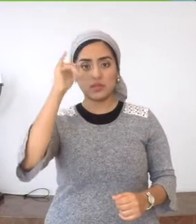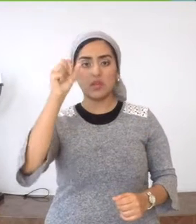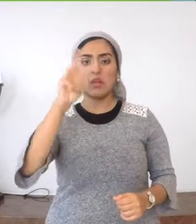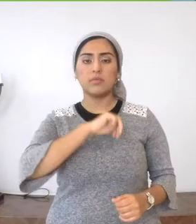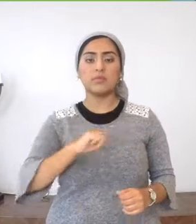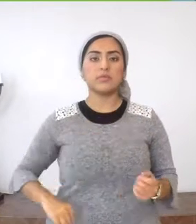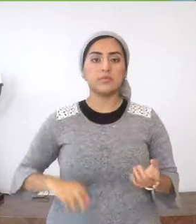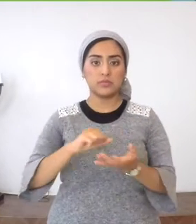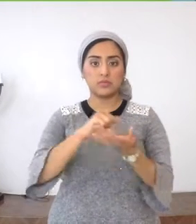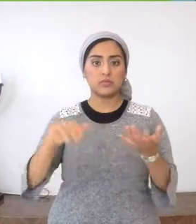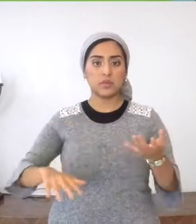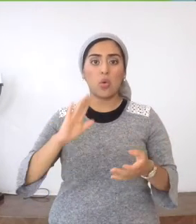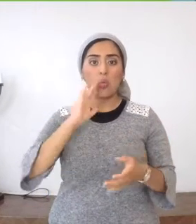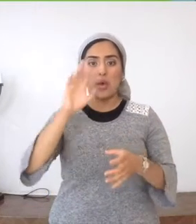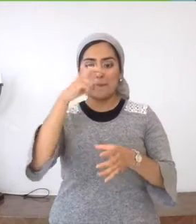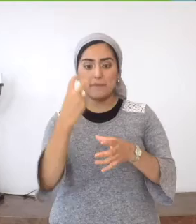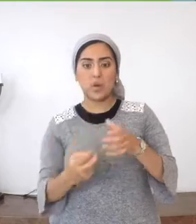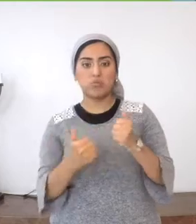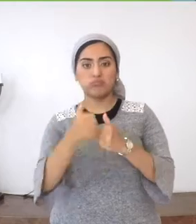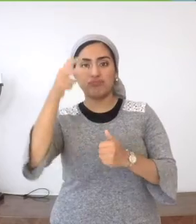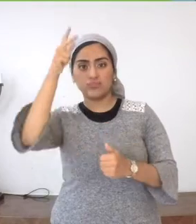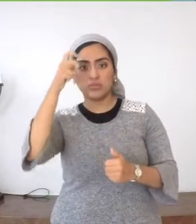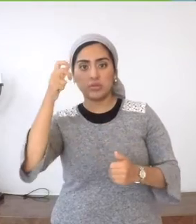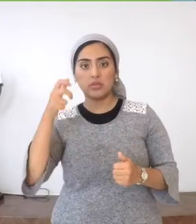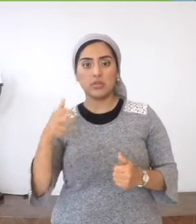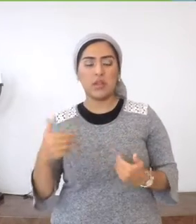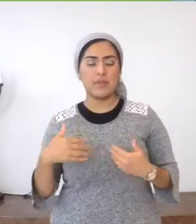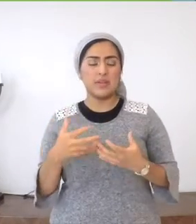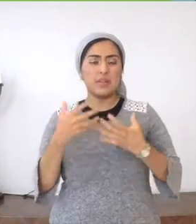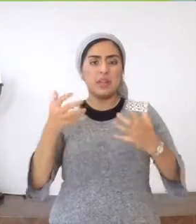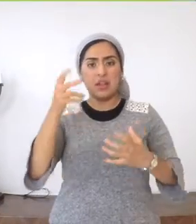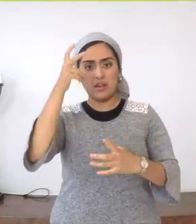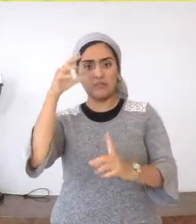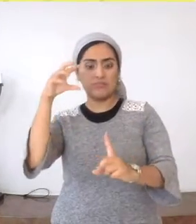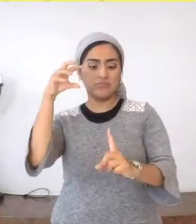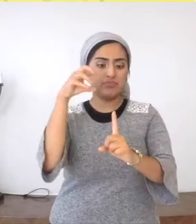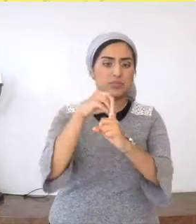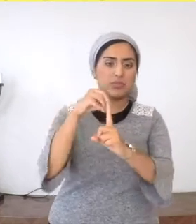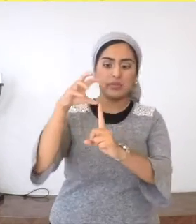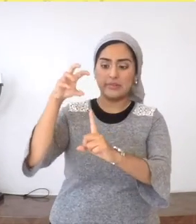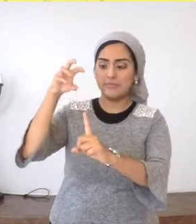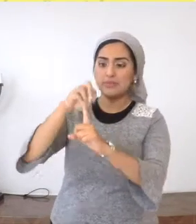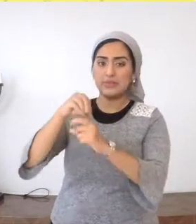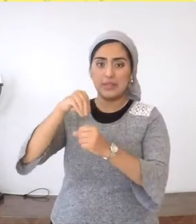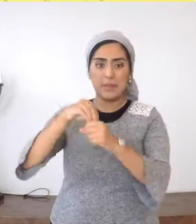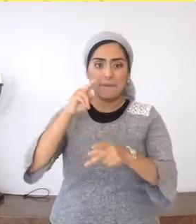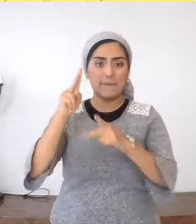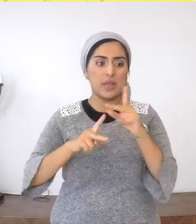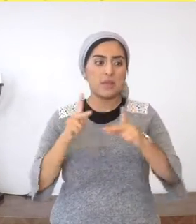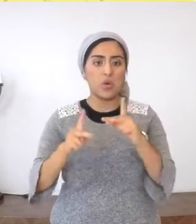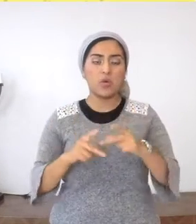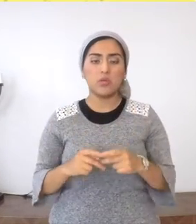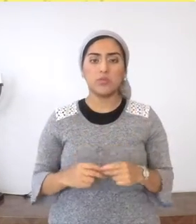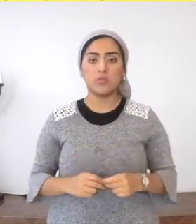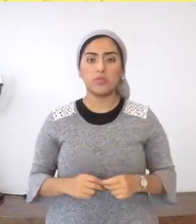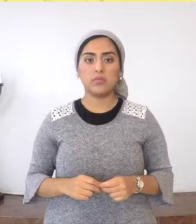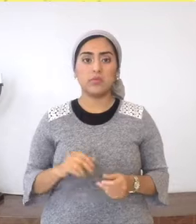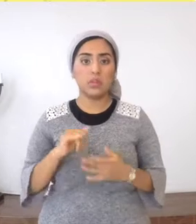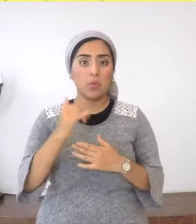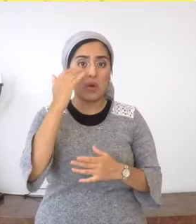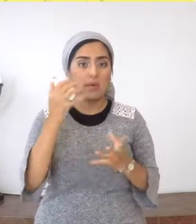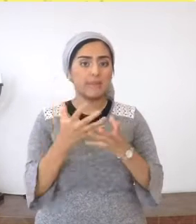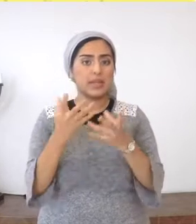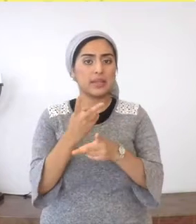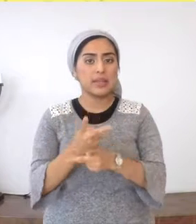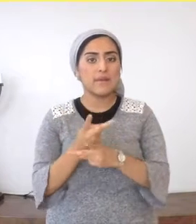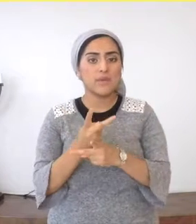fuerte Y Satanás Y a Yahshua Michelle Va a caer Contra sus potestades Entonces va a ser Una de posesiones Terribles Se van a meter